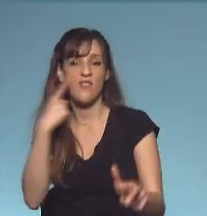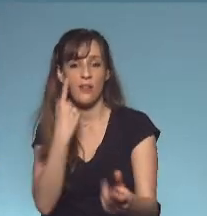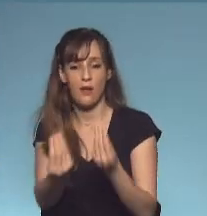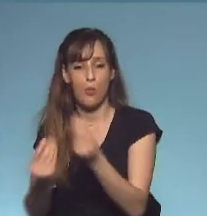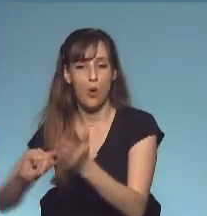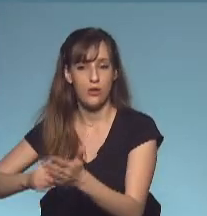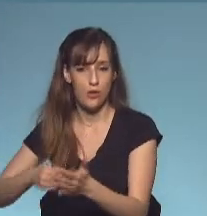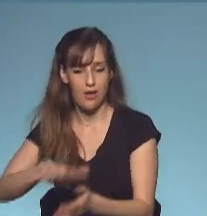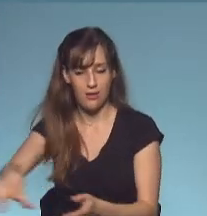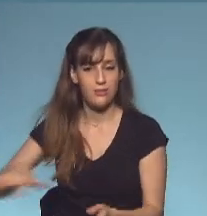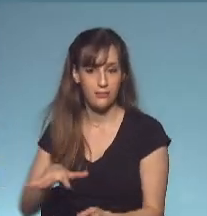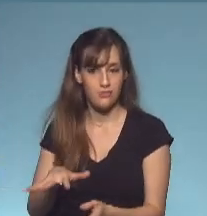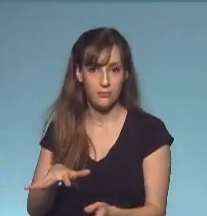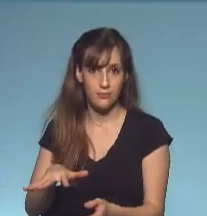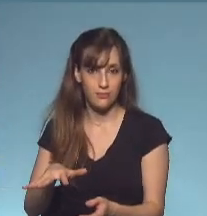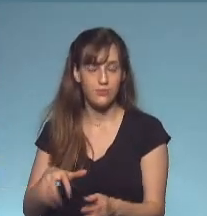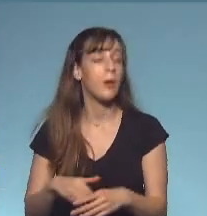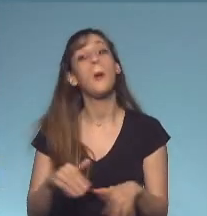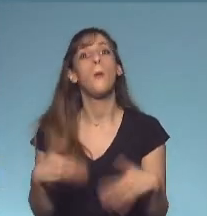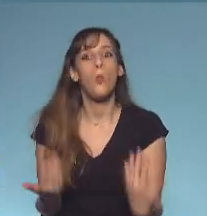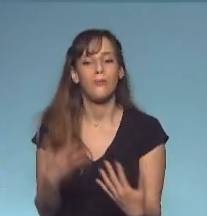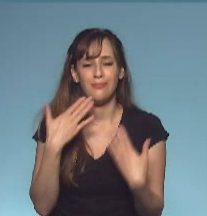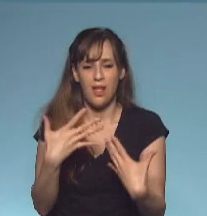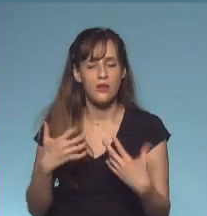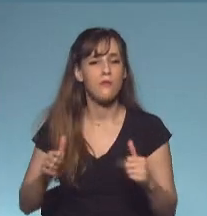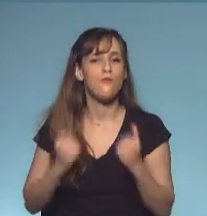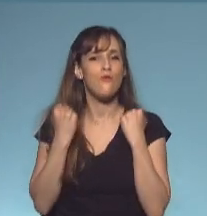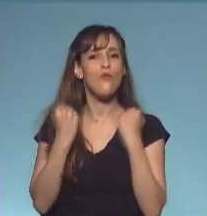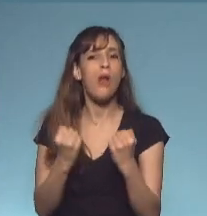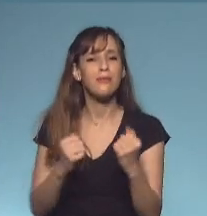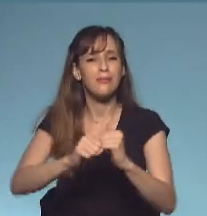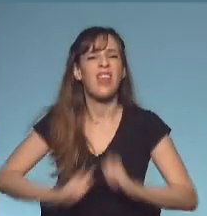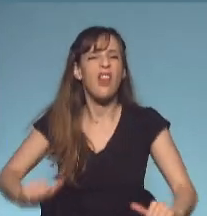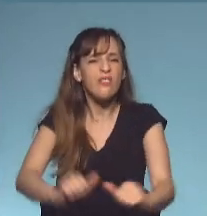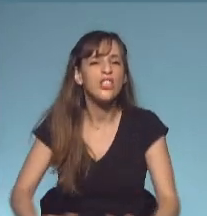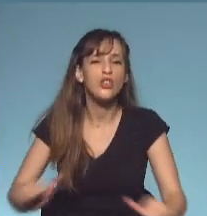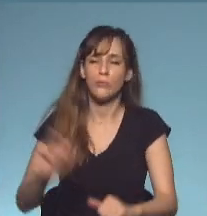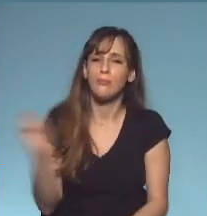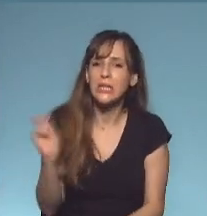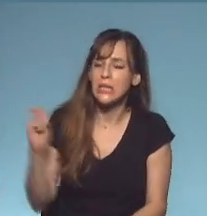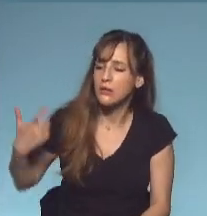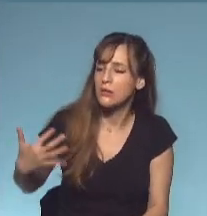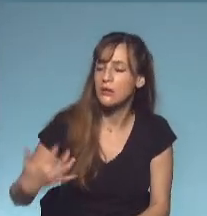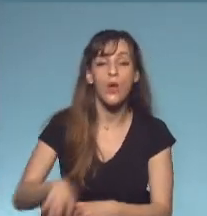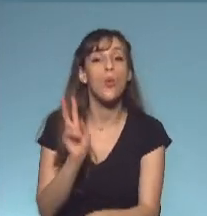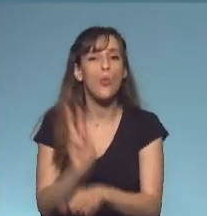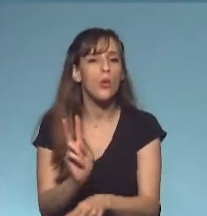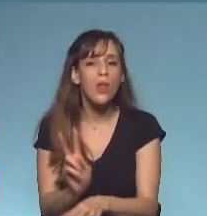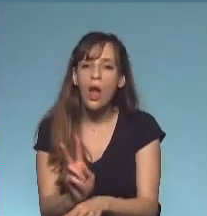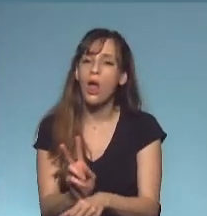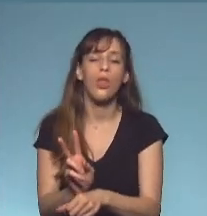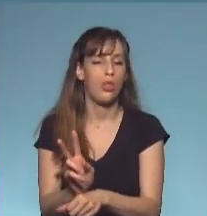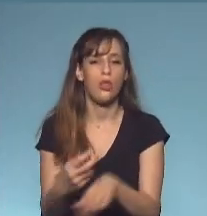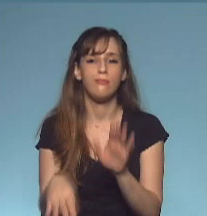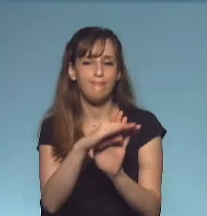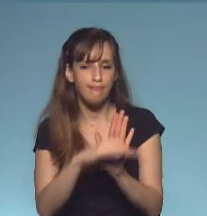jurisdicción más grande y compleja. Con todo ese esfuerzo y durante estos meses, con los cuidados y el acompañamiento en la caída de